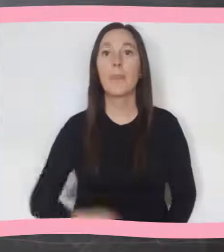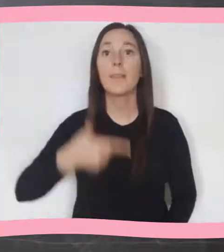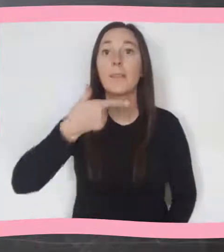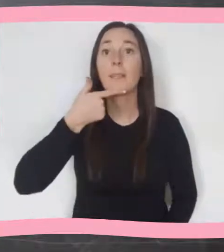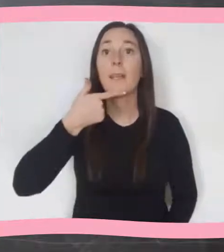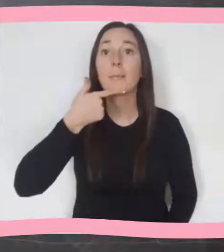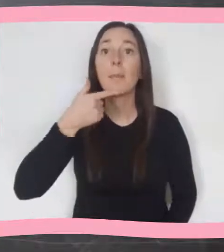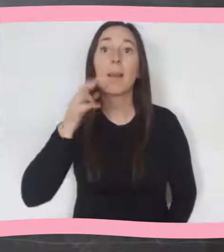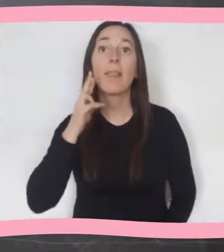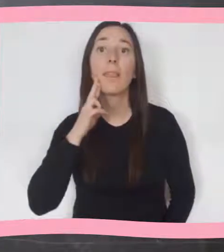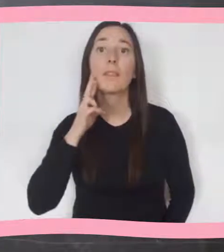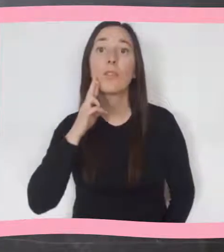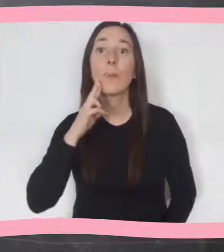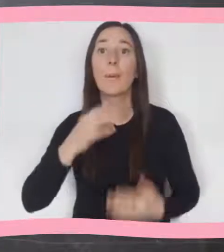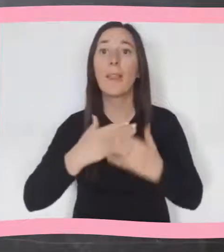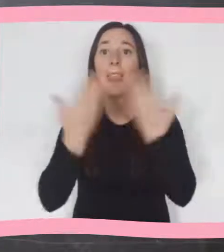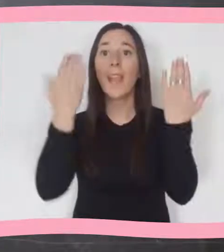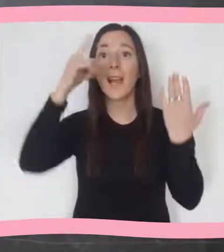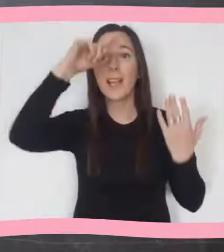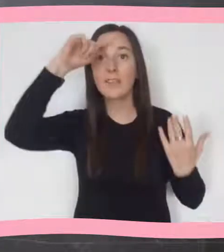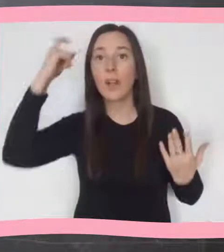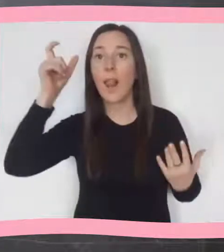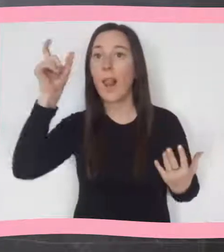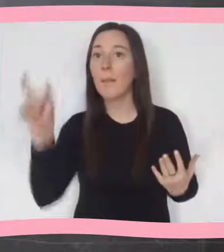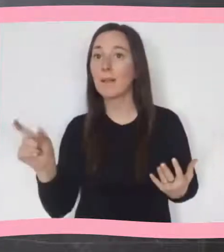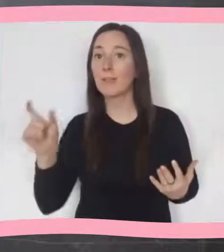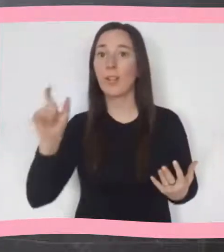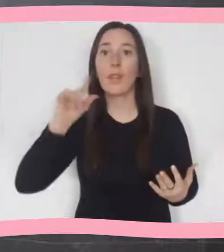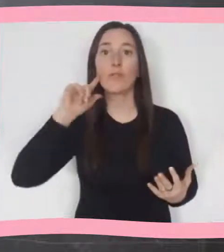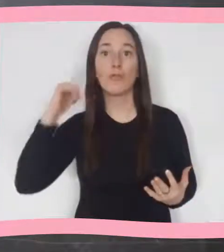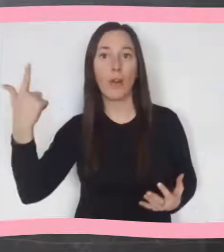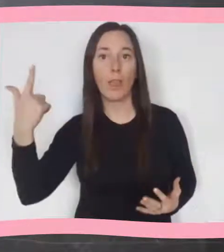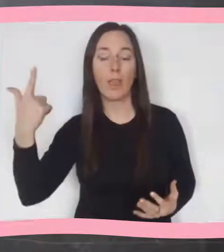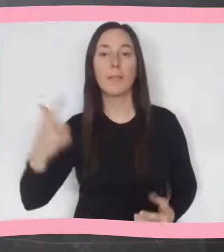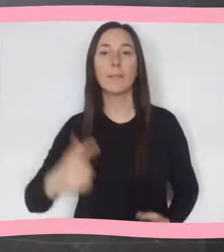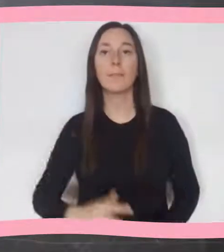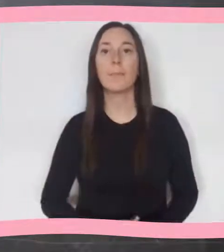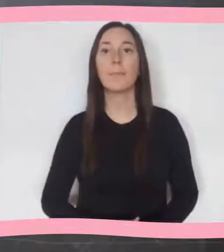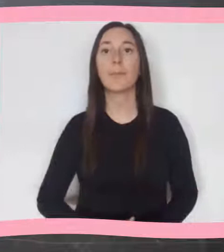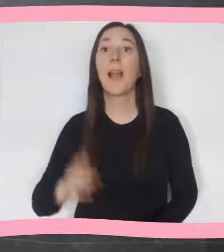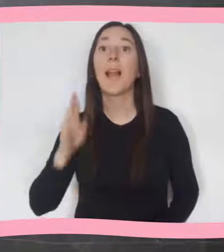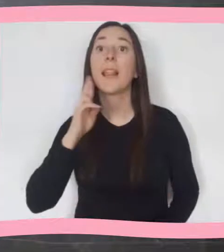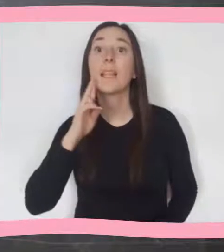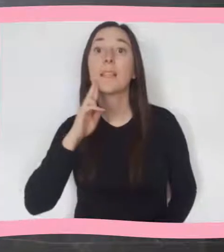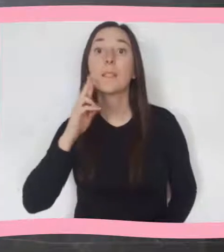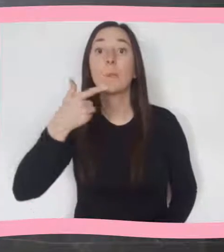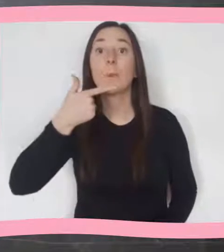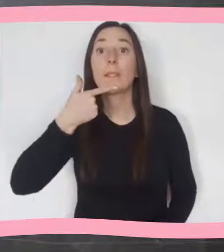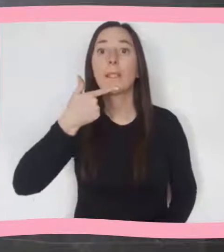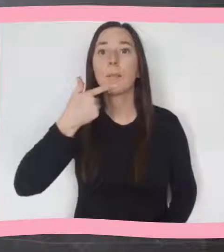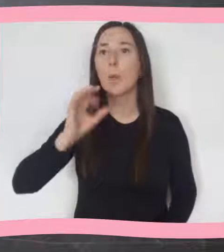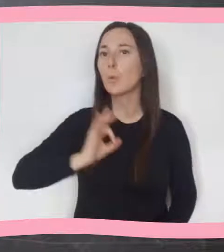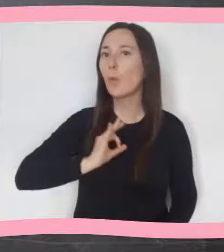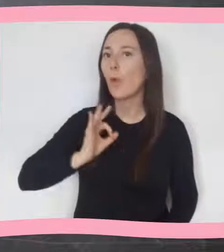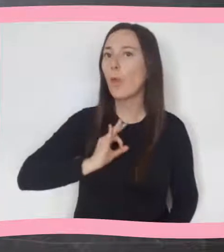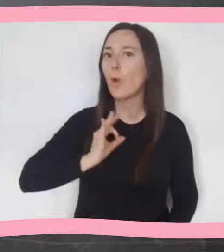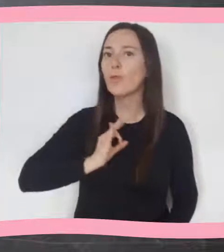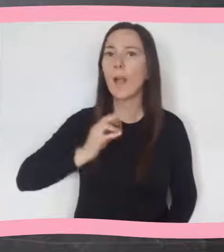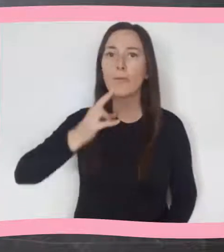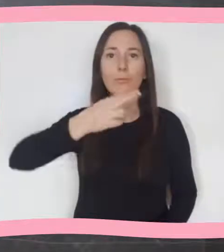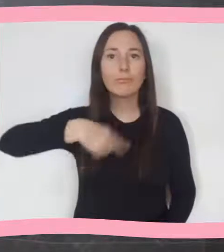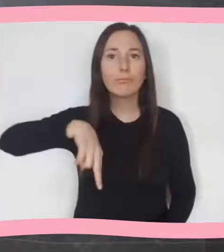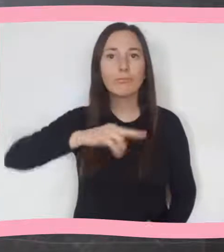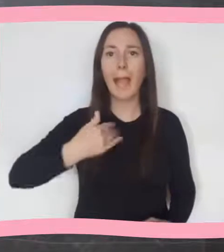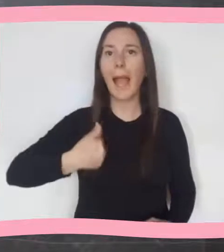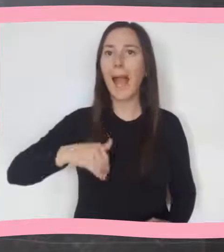19 de septiembre, día nacional de las personas sordas. Cada 19 de